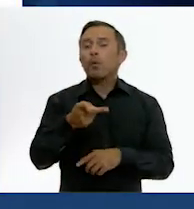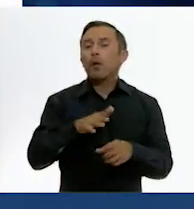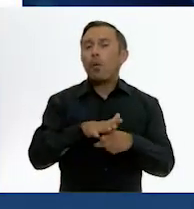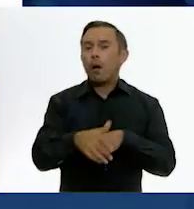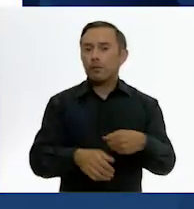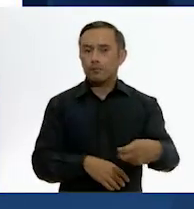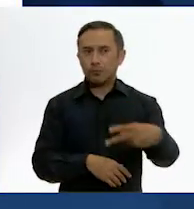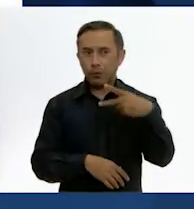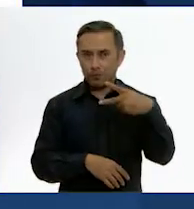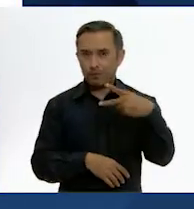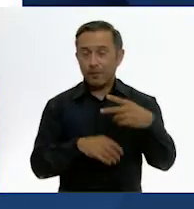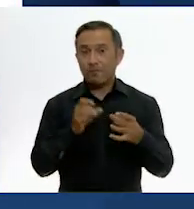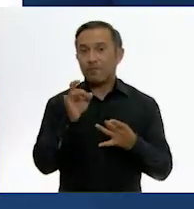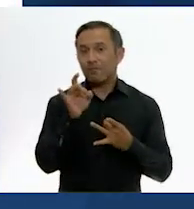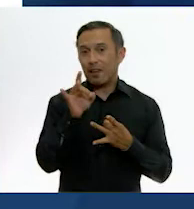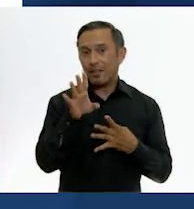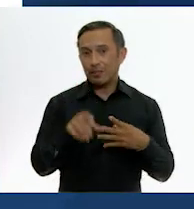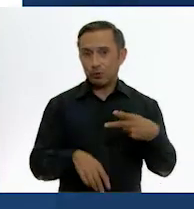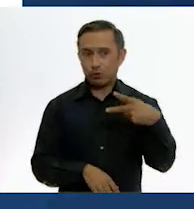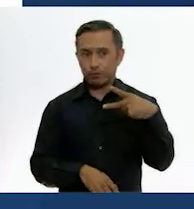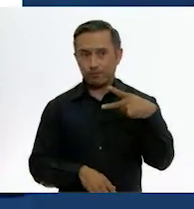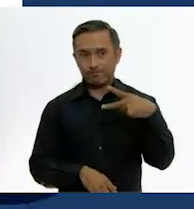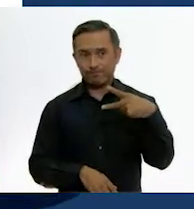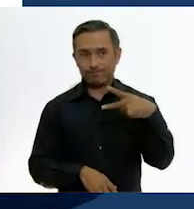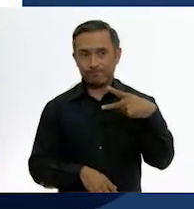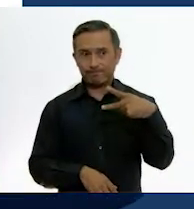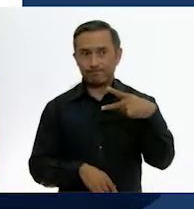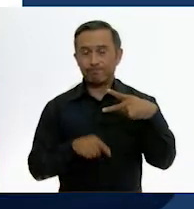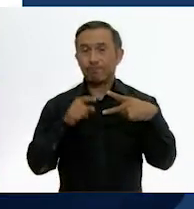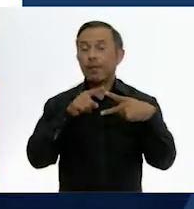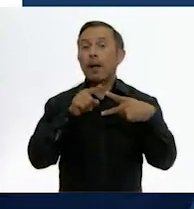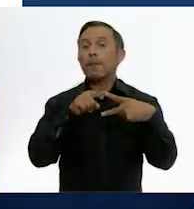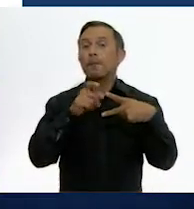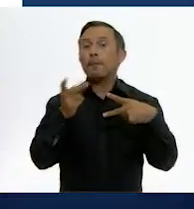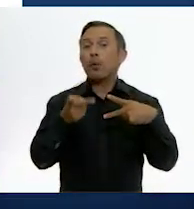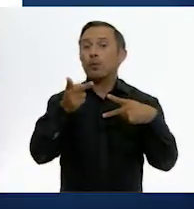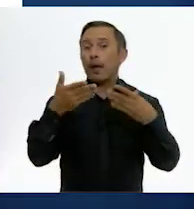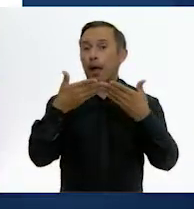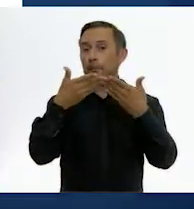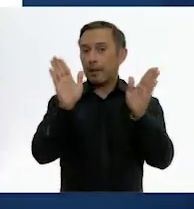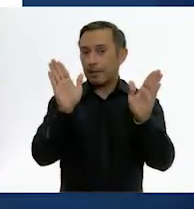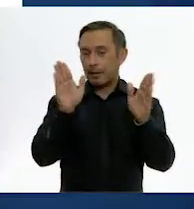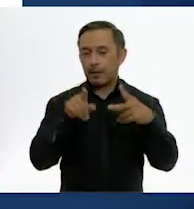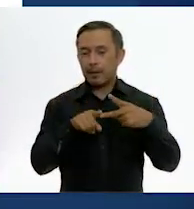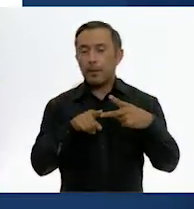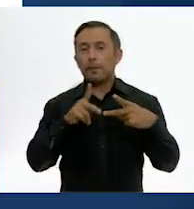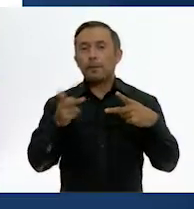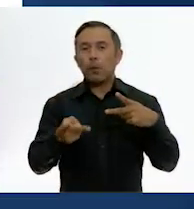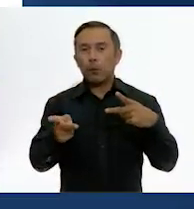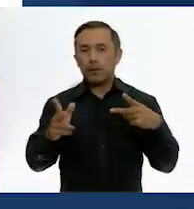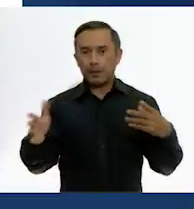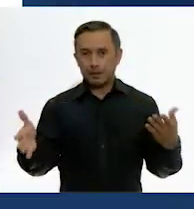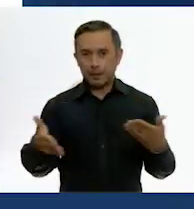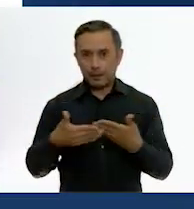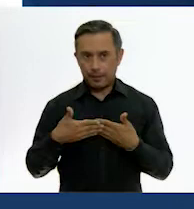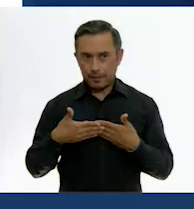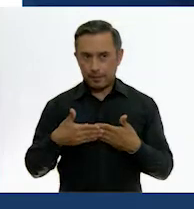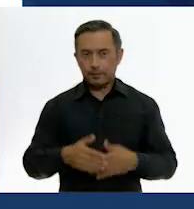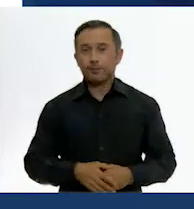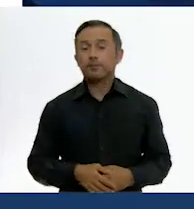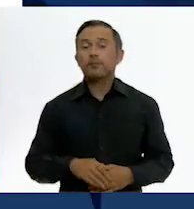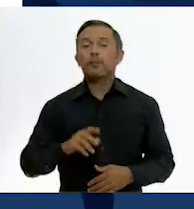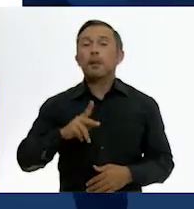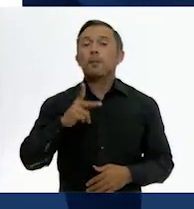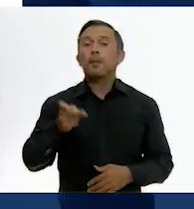fijan hay dos flechas porque tenemos preguntas abiertas y preguntas cerradas las preguntas cerradas